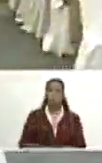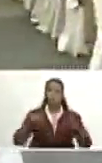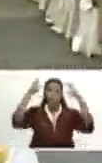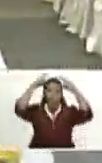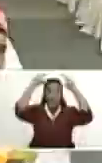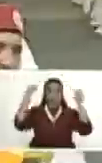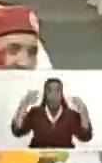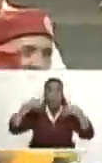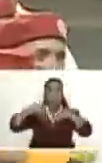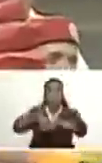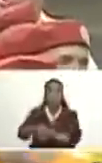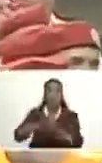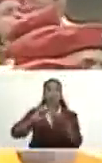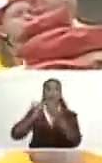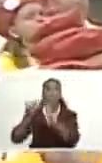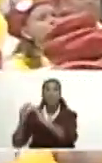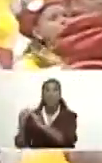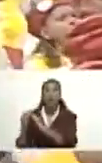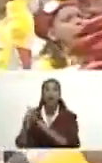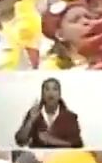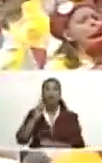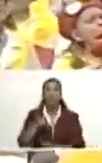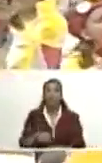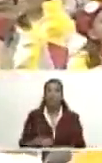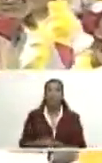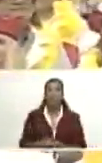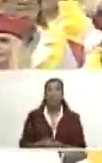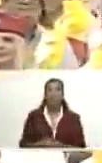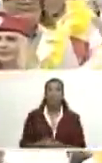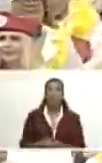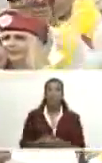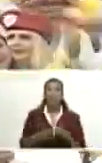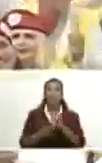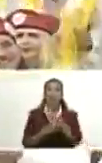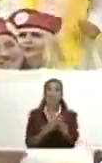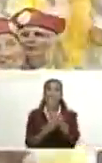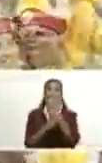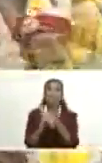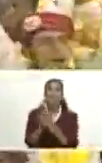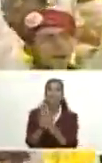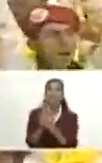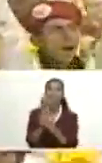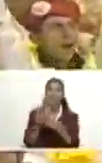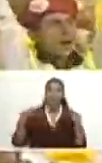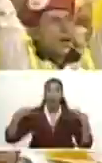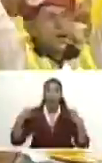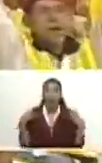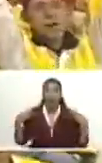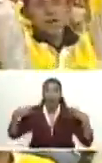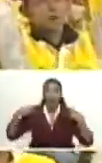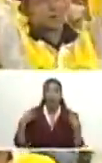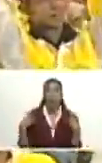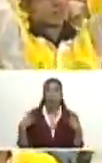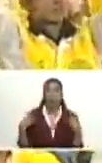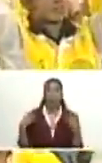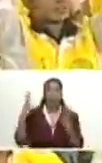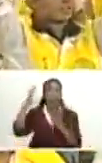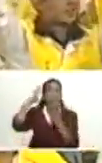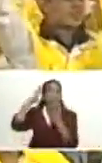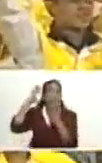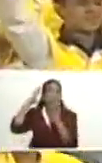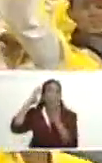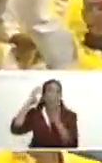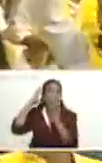enfermería integral comunitaria, de fisioterapia, de